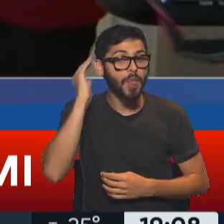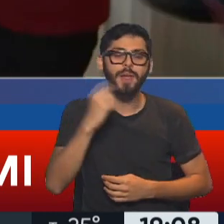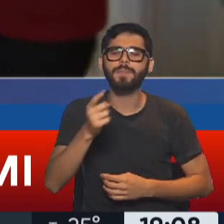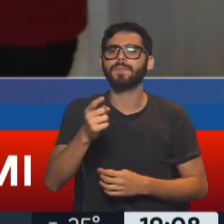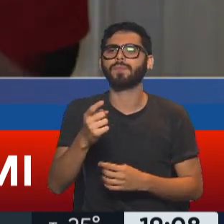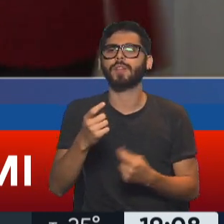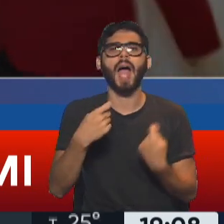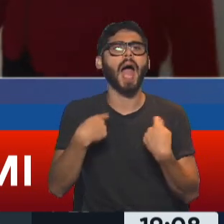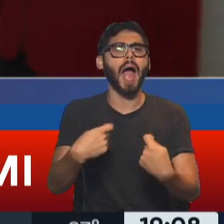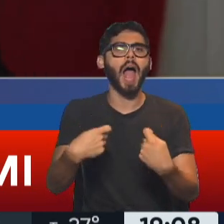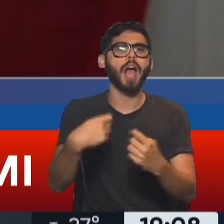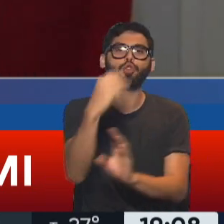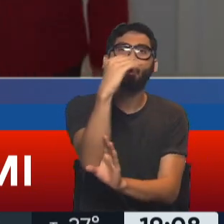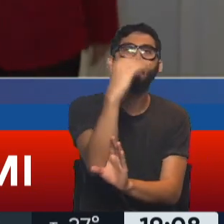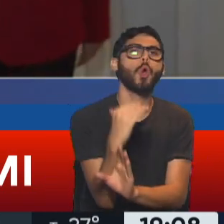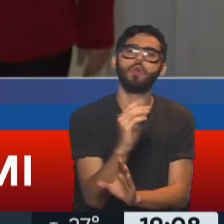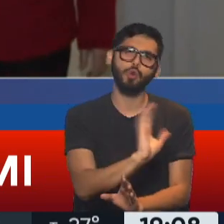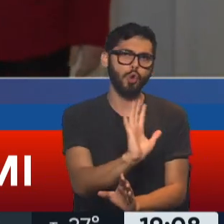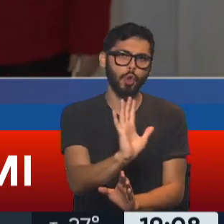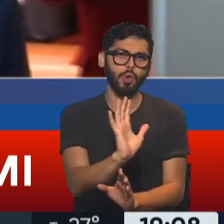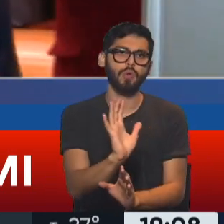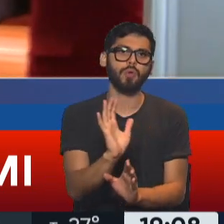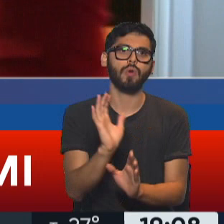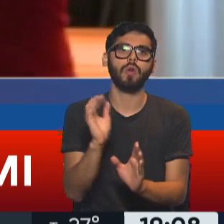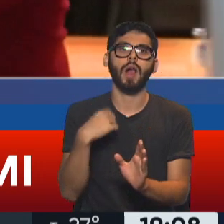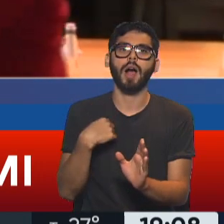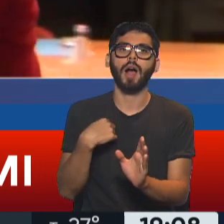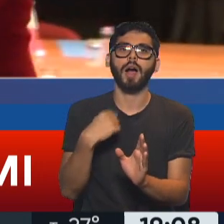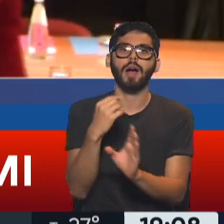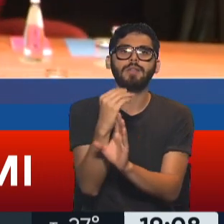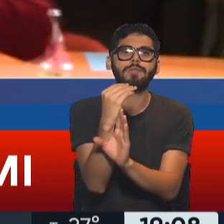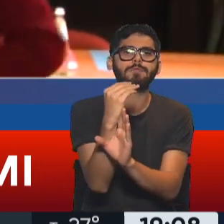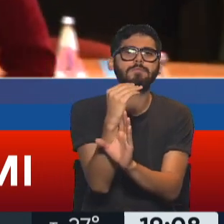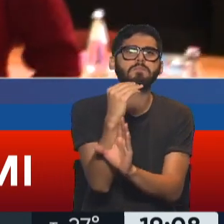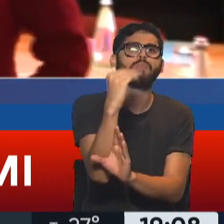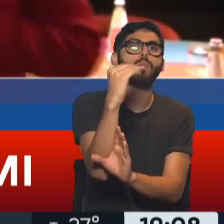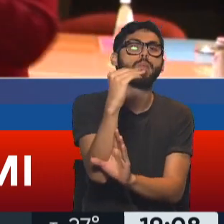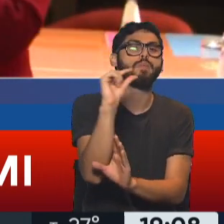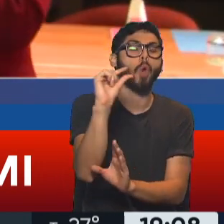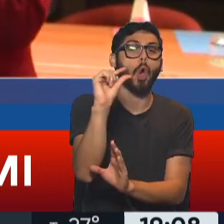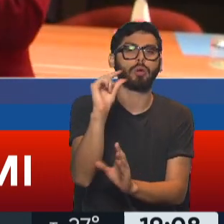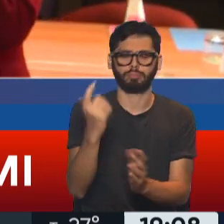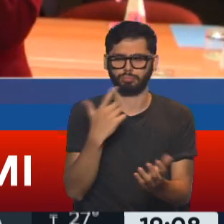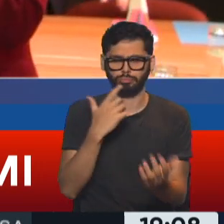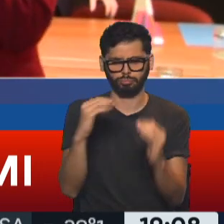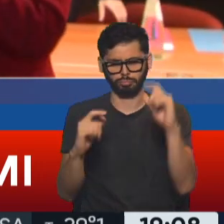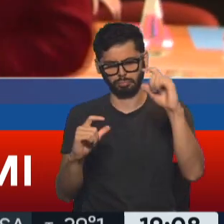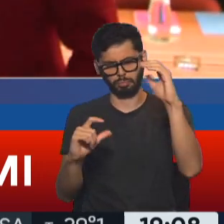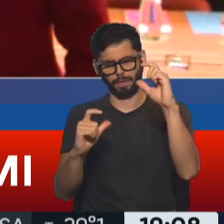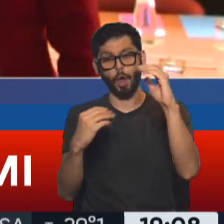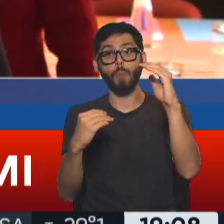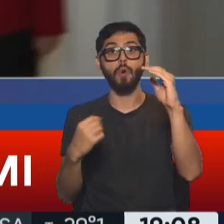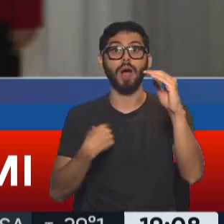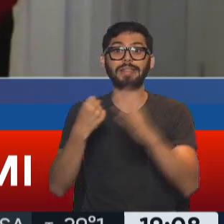vamos a aumentar moderadamente el gasto. ¿Por qué? ¿Cómo vamos a hacer para bajar entonces el déficit? Bueno, recaudando